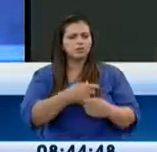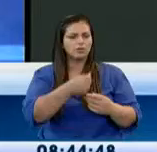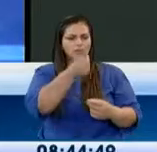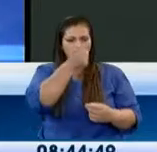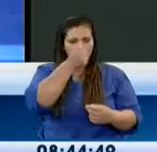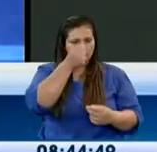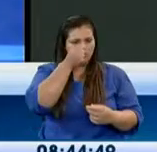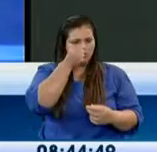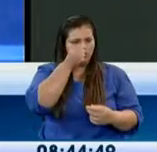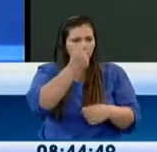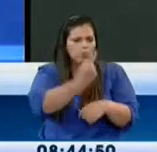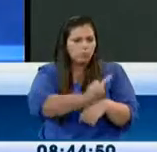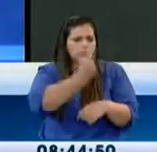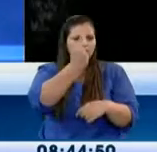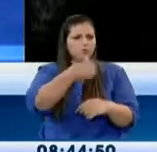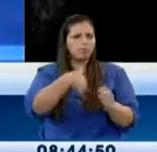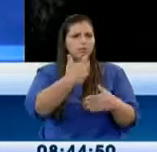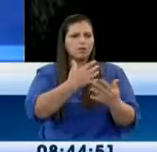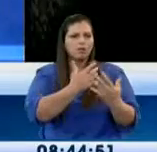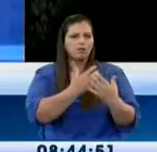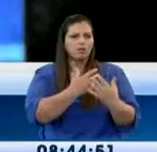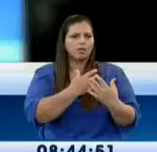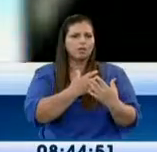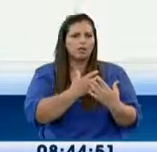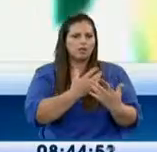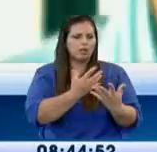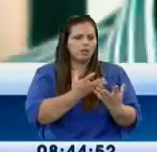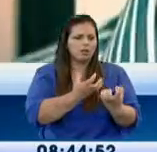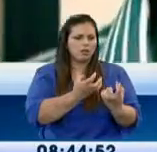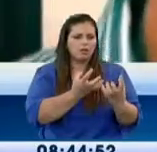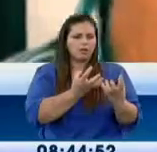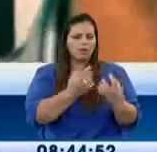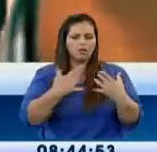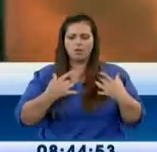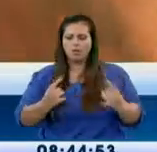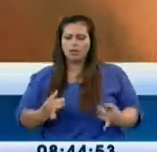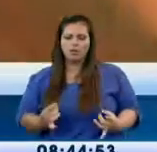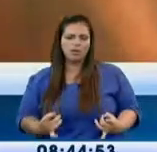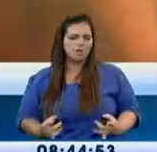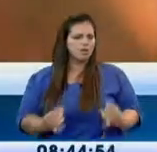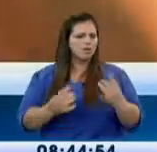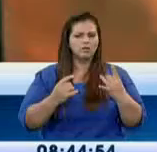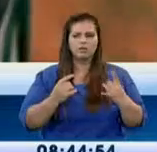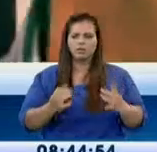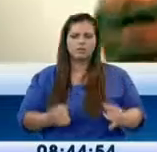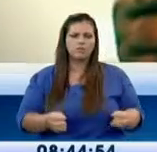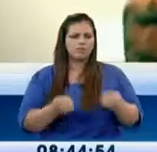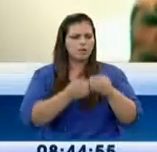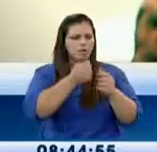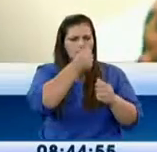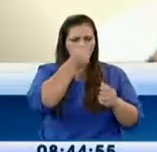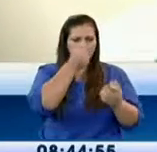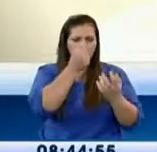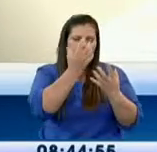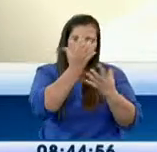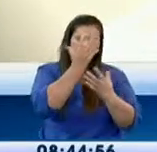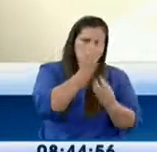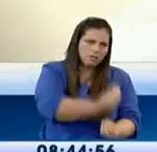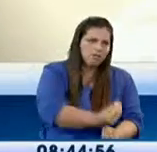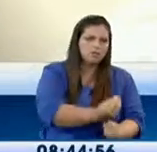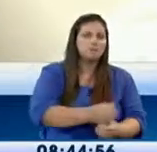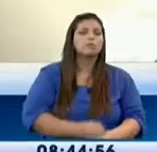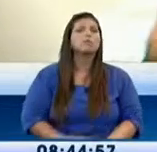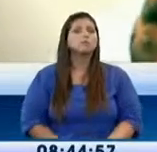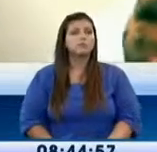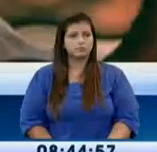cuerpo. Ya, pues ya era obligación tenerme que meter allá esta noche. Ambos expertos coinciden en que el afecto y diálogo